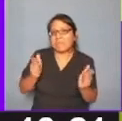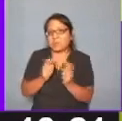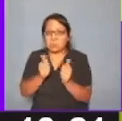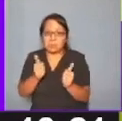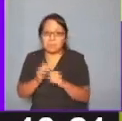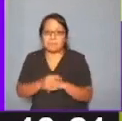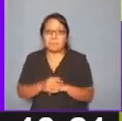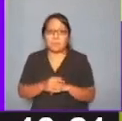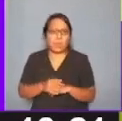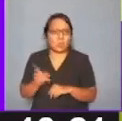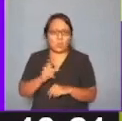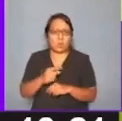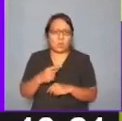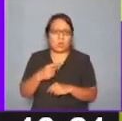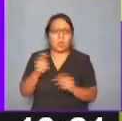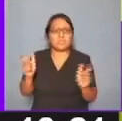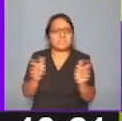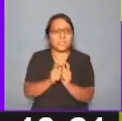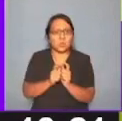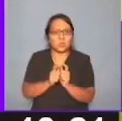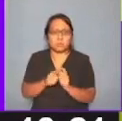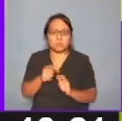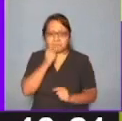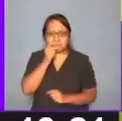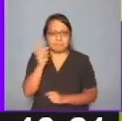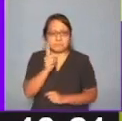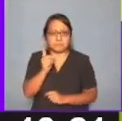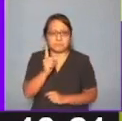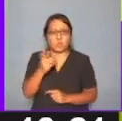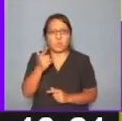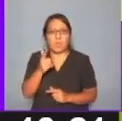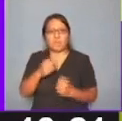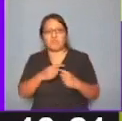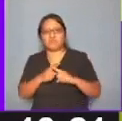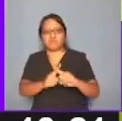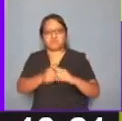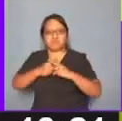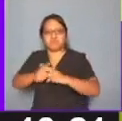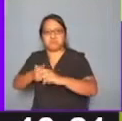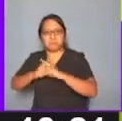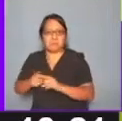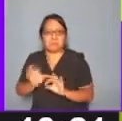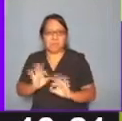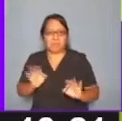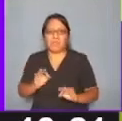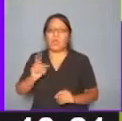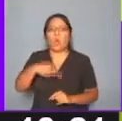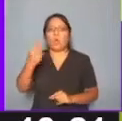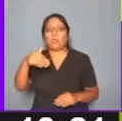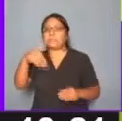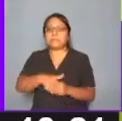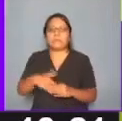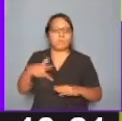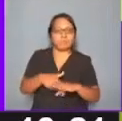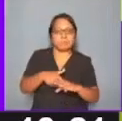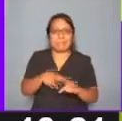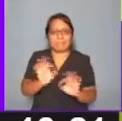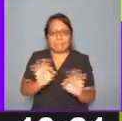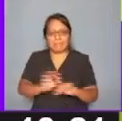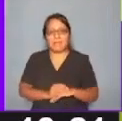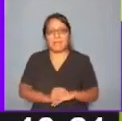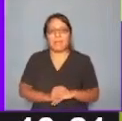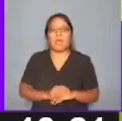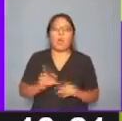Se desarrolló muy rápido porque no hubo debate. En ningún momento hubo ninguna intervención con respecto a lo que puede ser